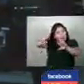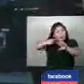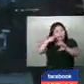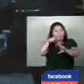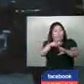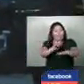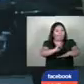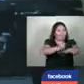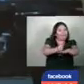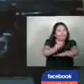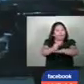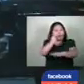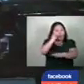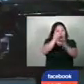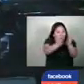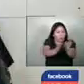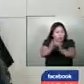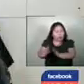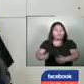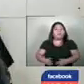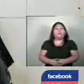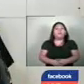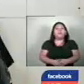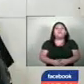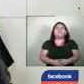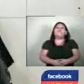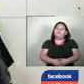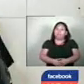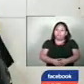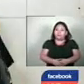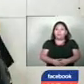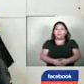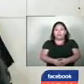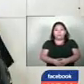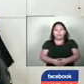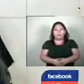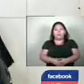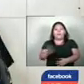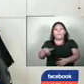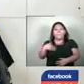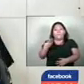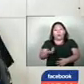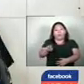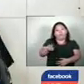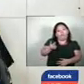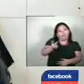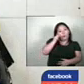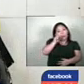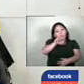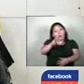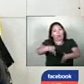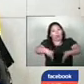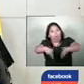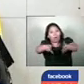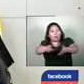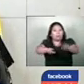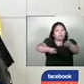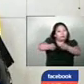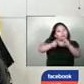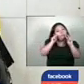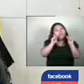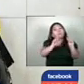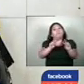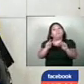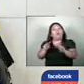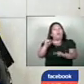implementación de planes viales. Sin duda fue el aumento en los controles vehiculares que logramos mantener a lo largo del año. Creo